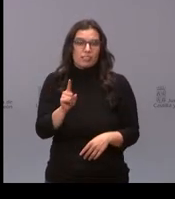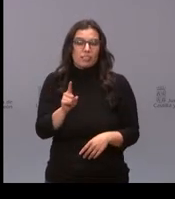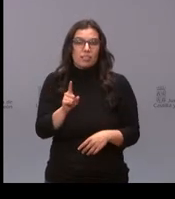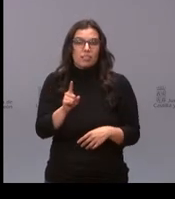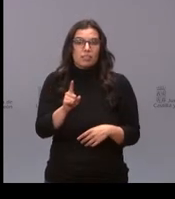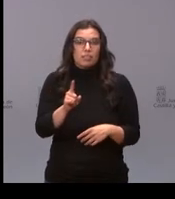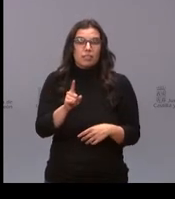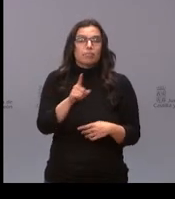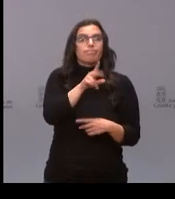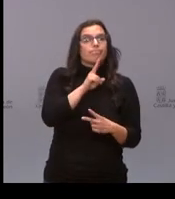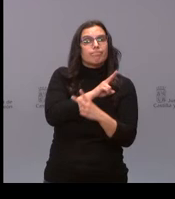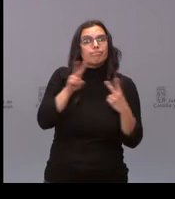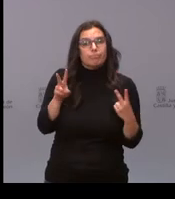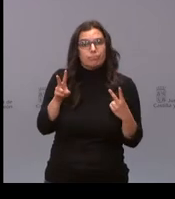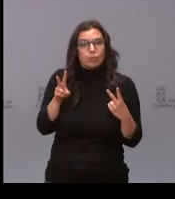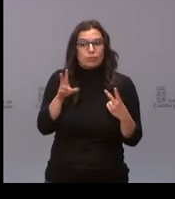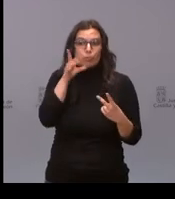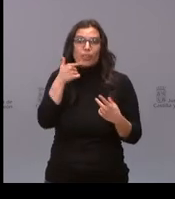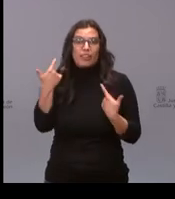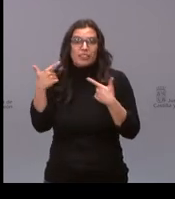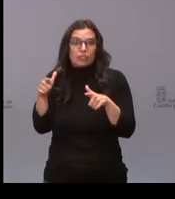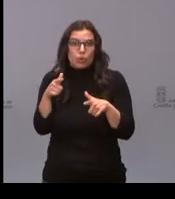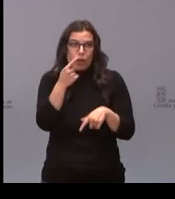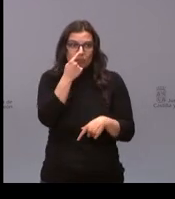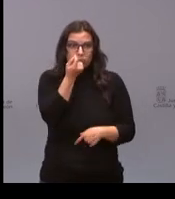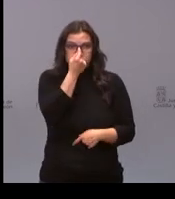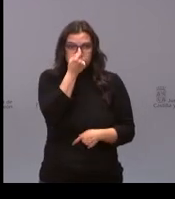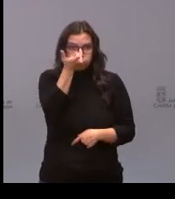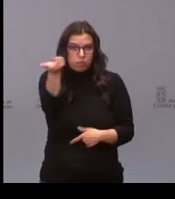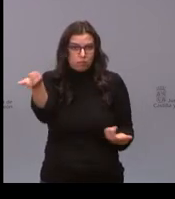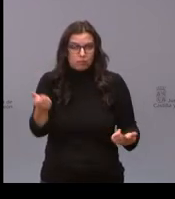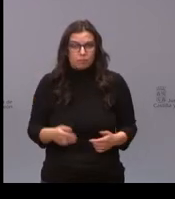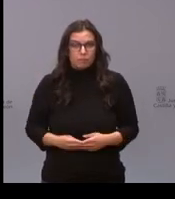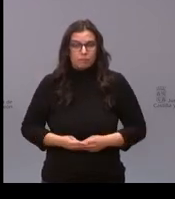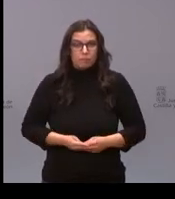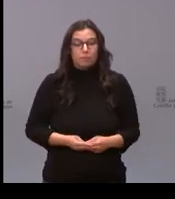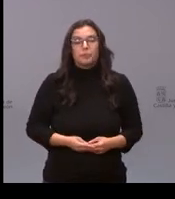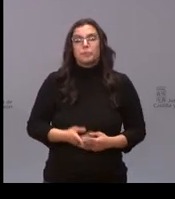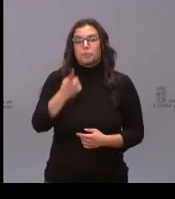¿Qué responde al sector que dice que bueno, son migajas? Mire,